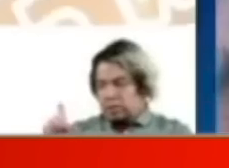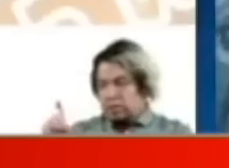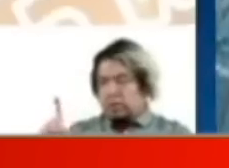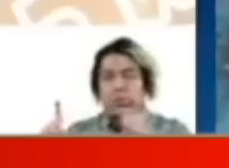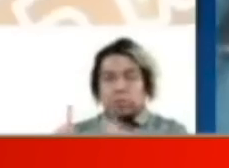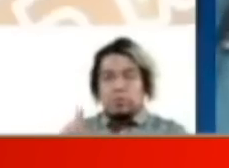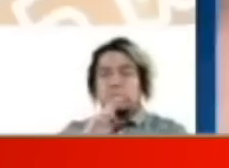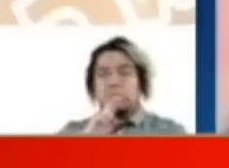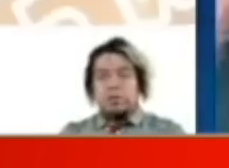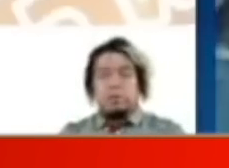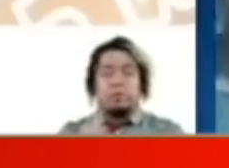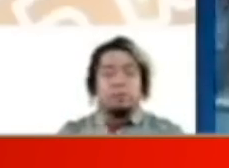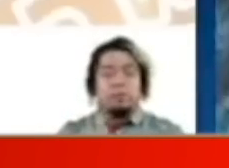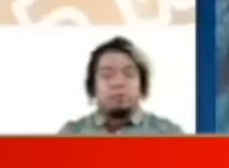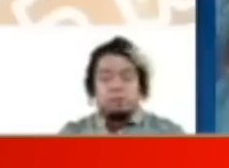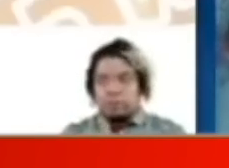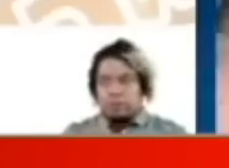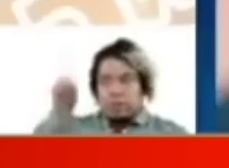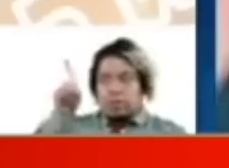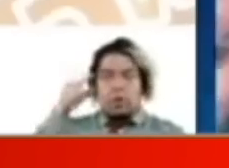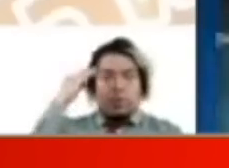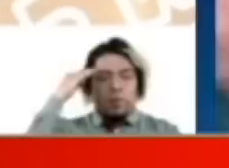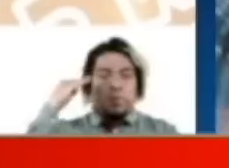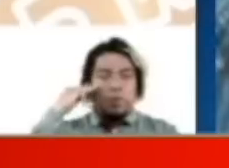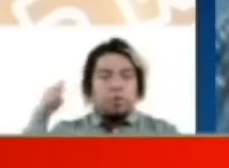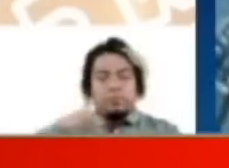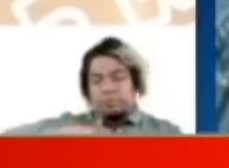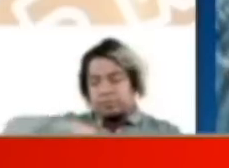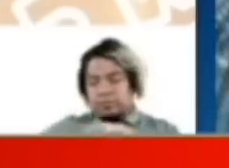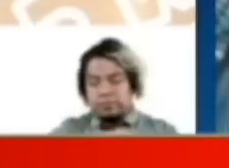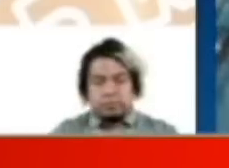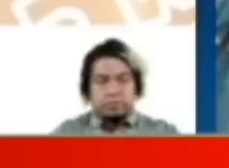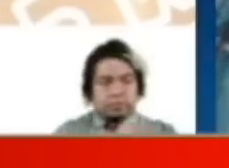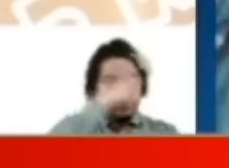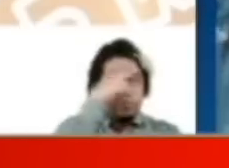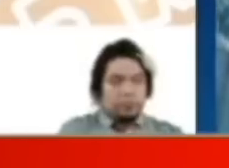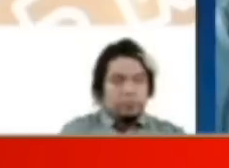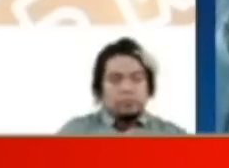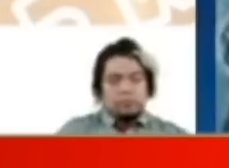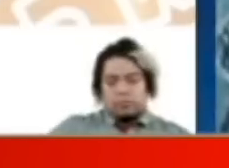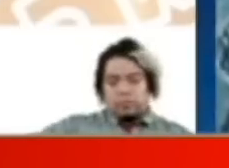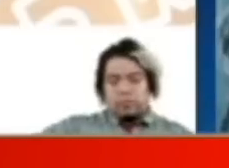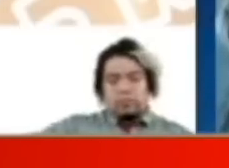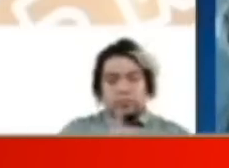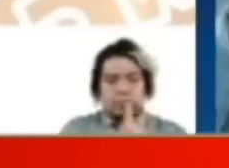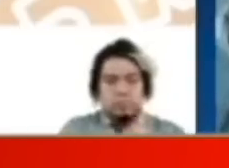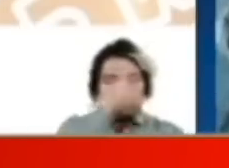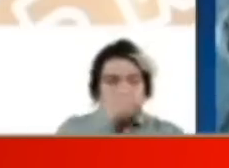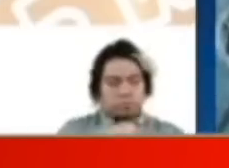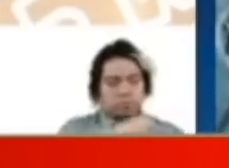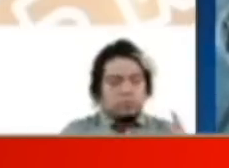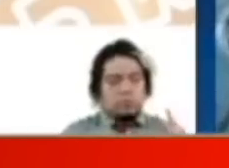rico sólo eso faltaba que el proyecto el presidente ayudará a esos vividores del